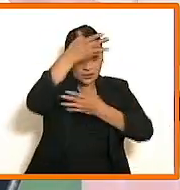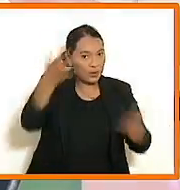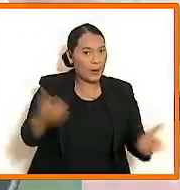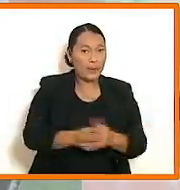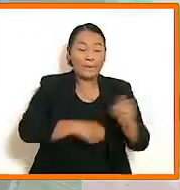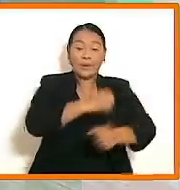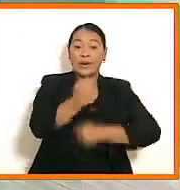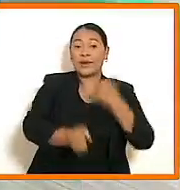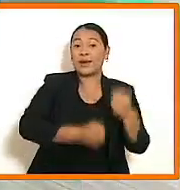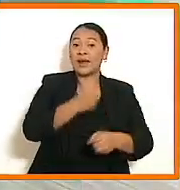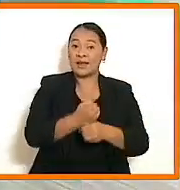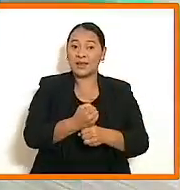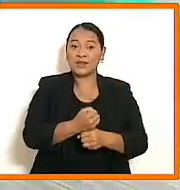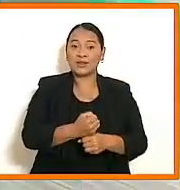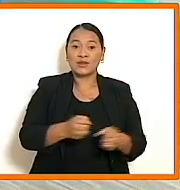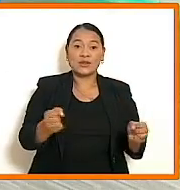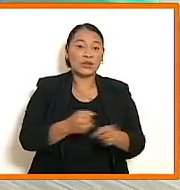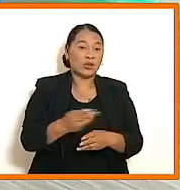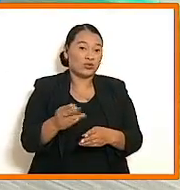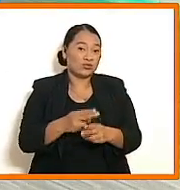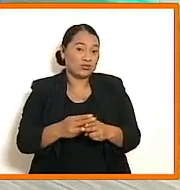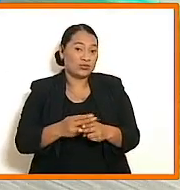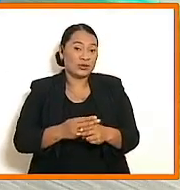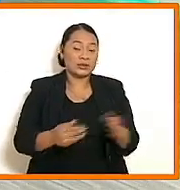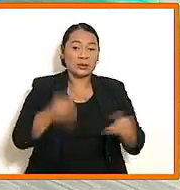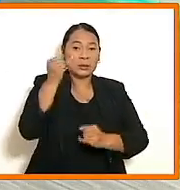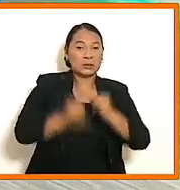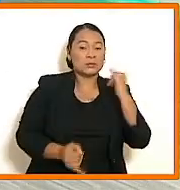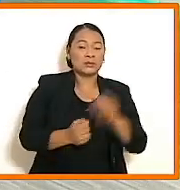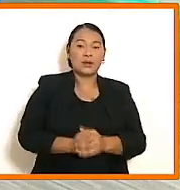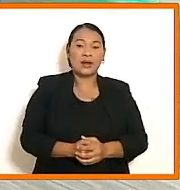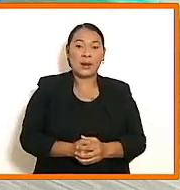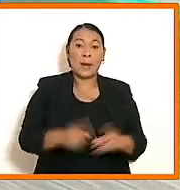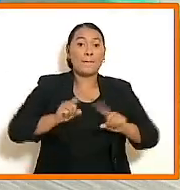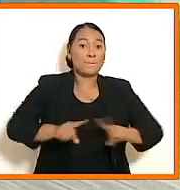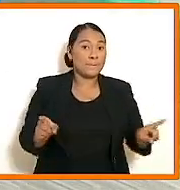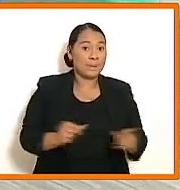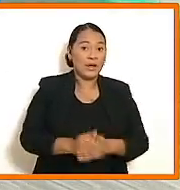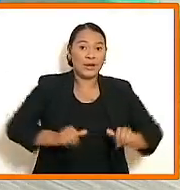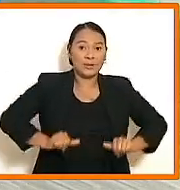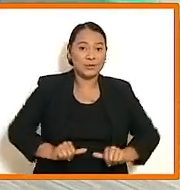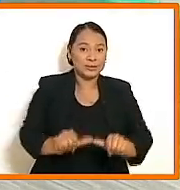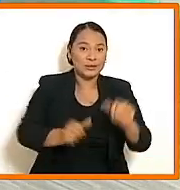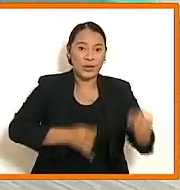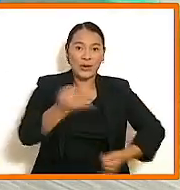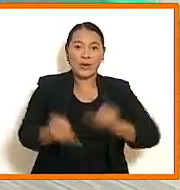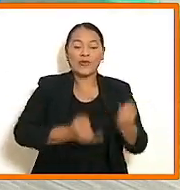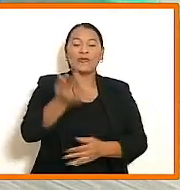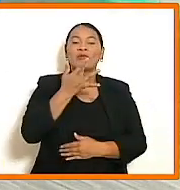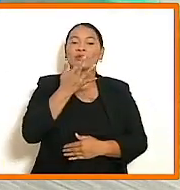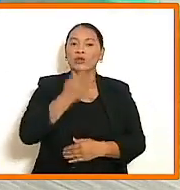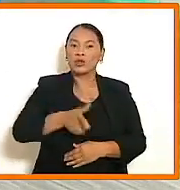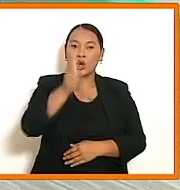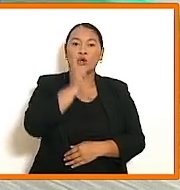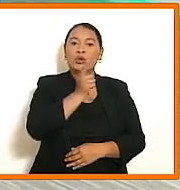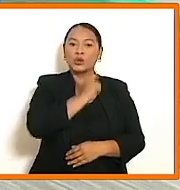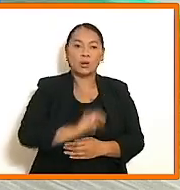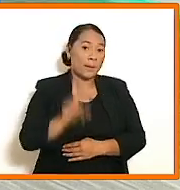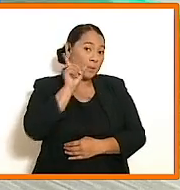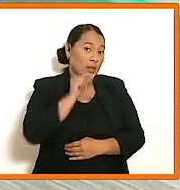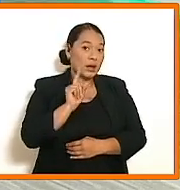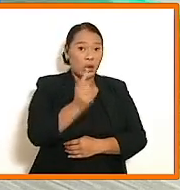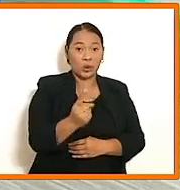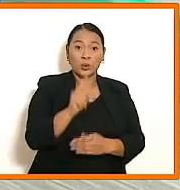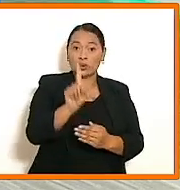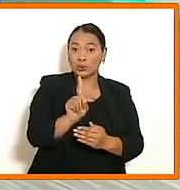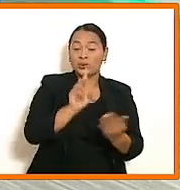está a pocas horas de terminar, pero lo que no termina es la diversión con tus juegos favoritos del Loto. El día de mañana, 1 de enero, se